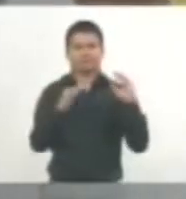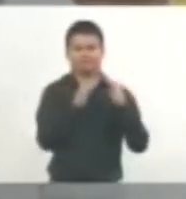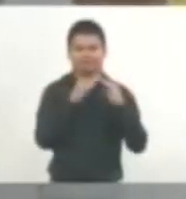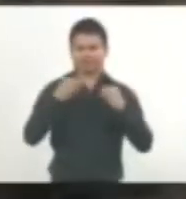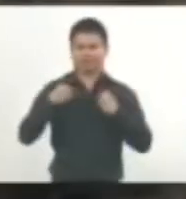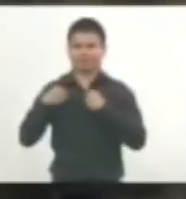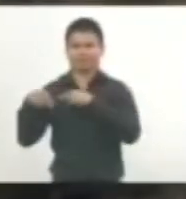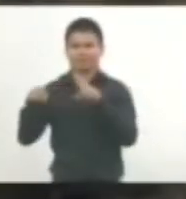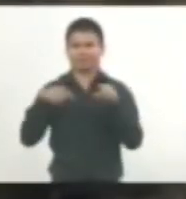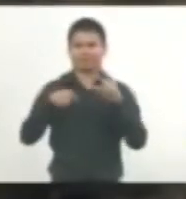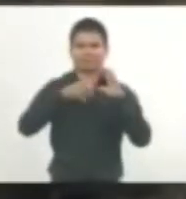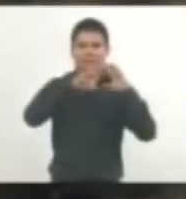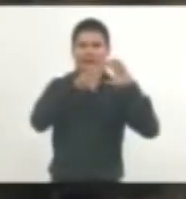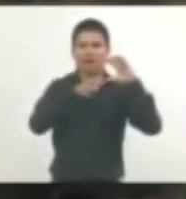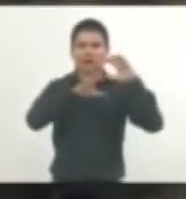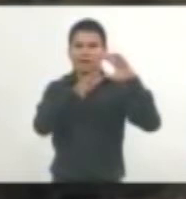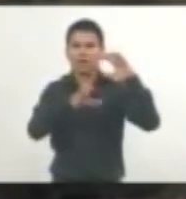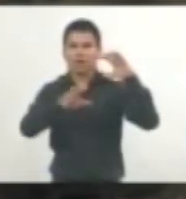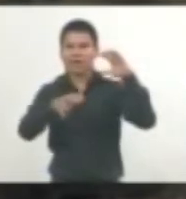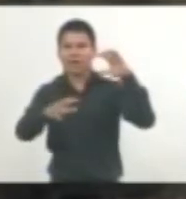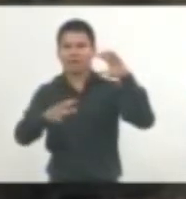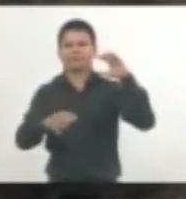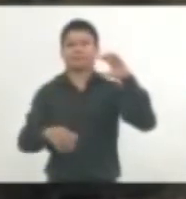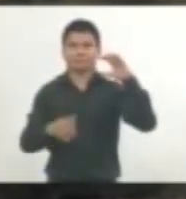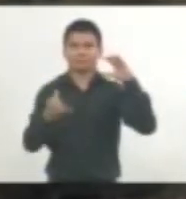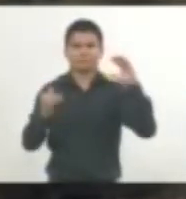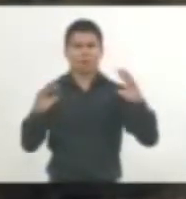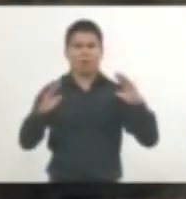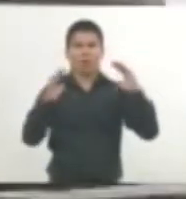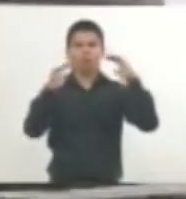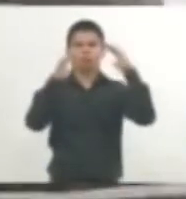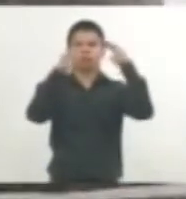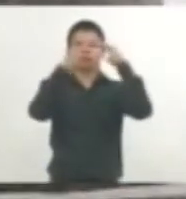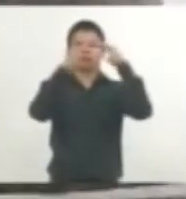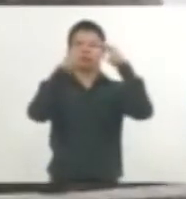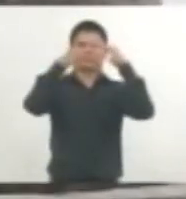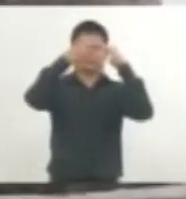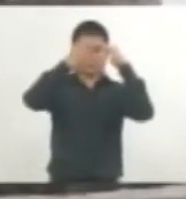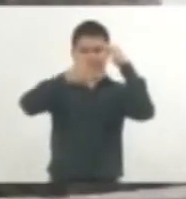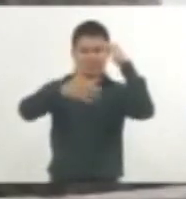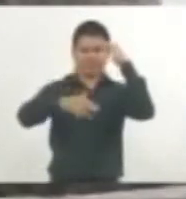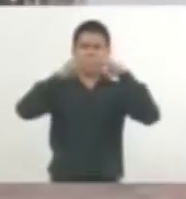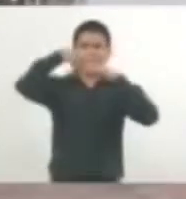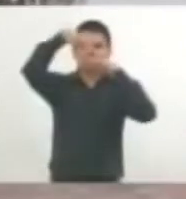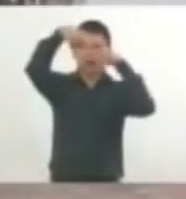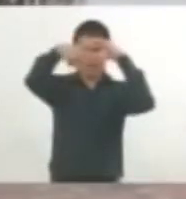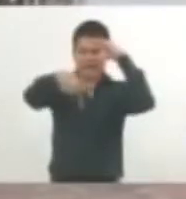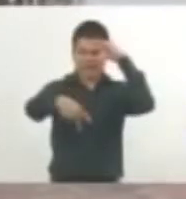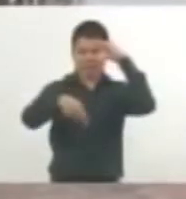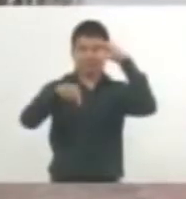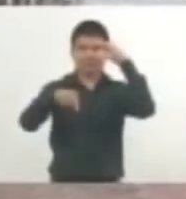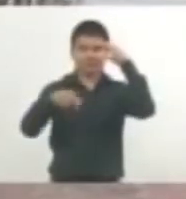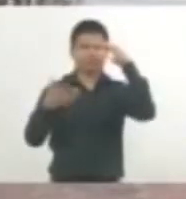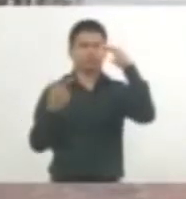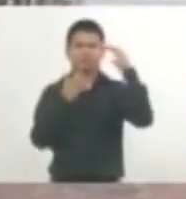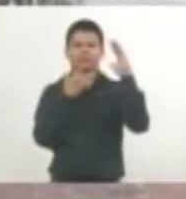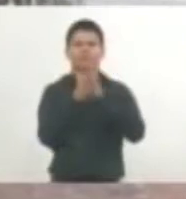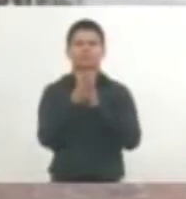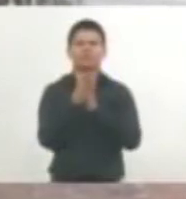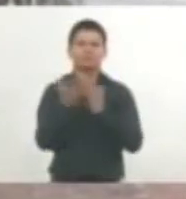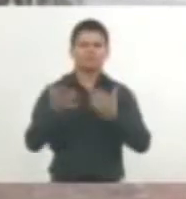grado de agrietamiento de una pesada roca ubicada en el llamado Salto del Cabrón cerca del convento de la Popa en Cartagena será adelantado en